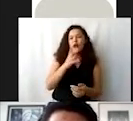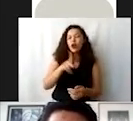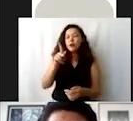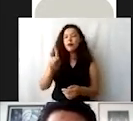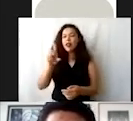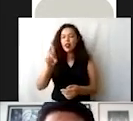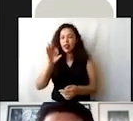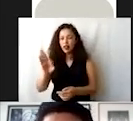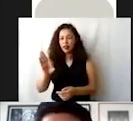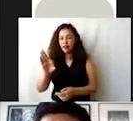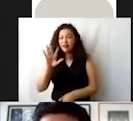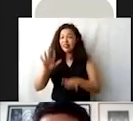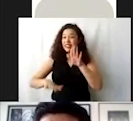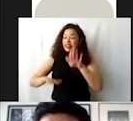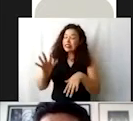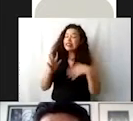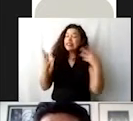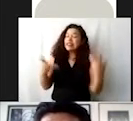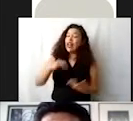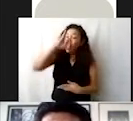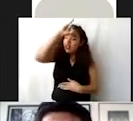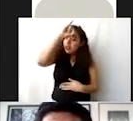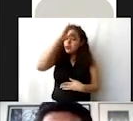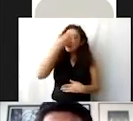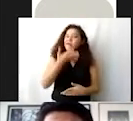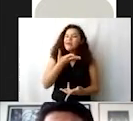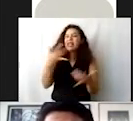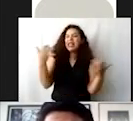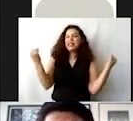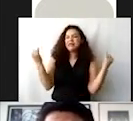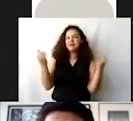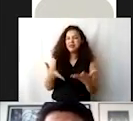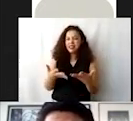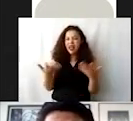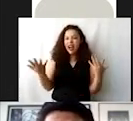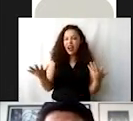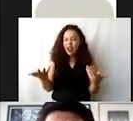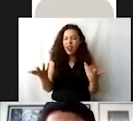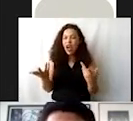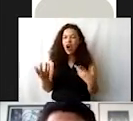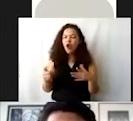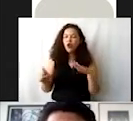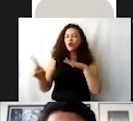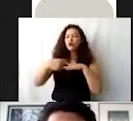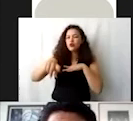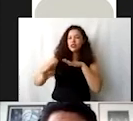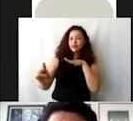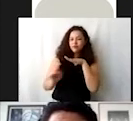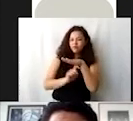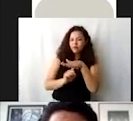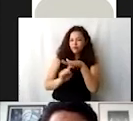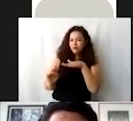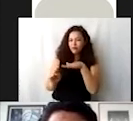las imágenes son muy pesadas o dependiendo cómo lo escanearon, a